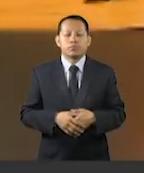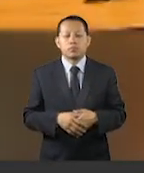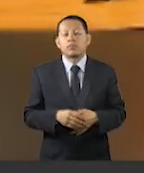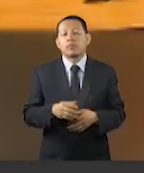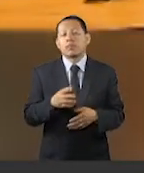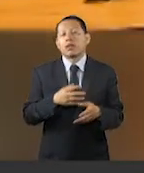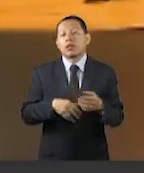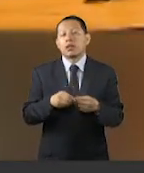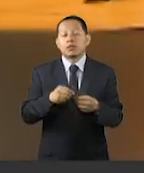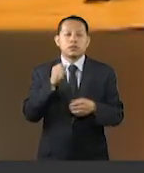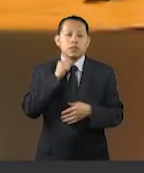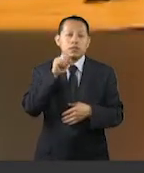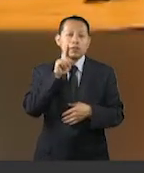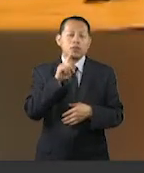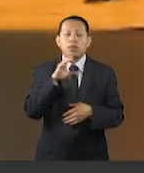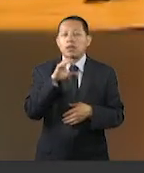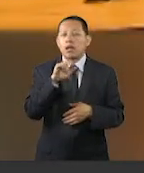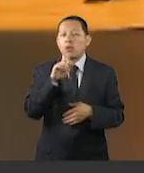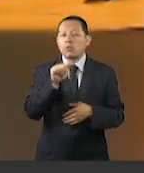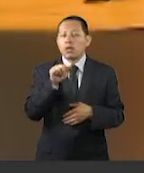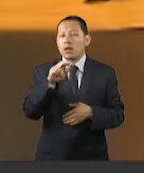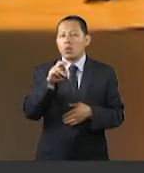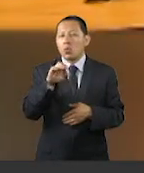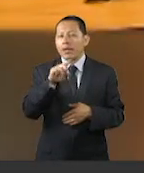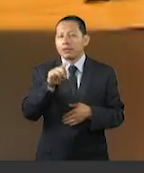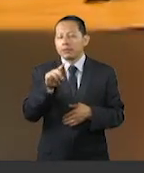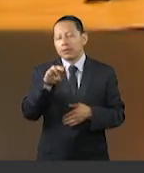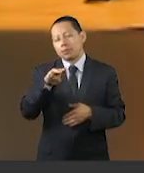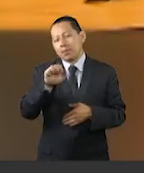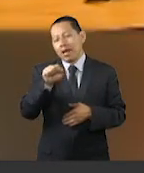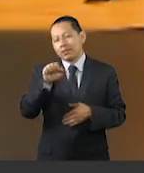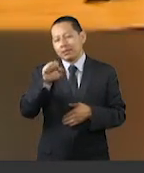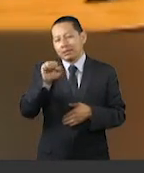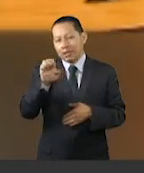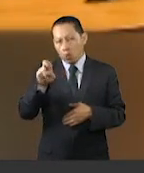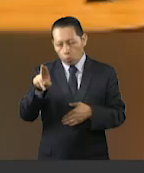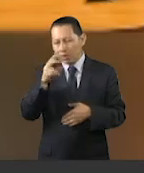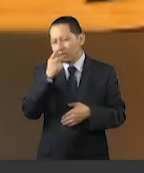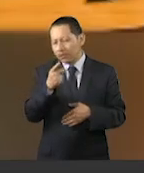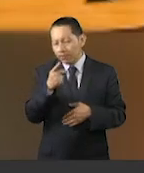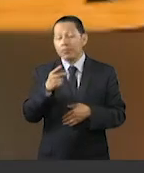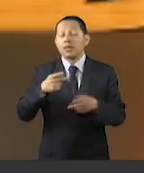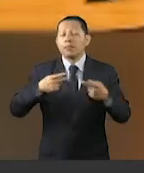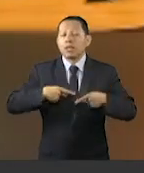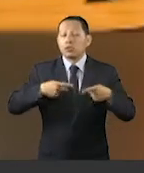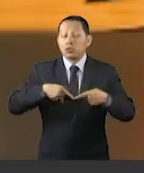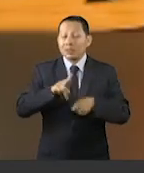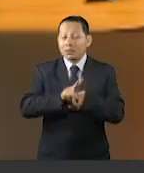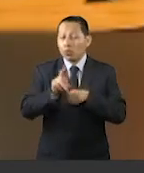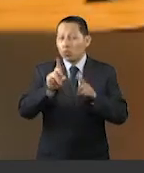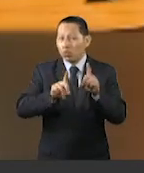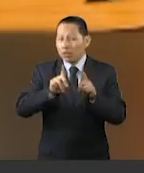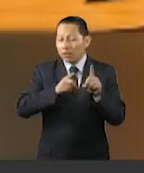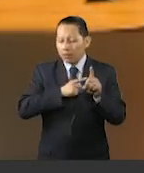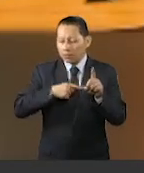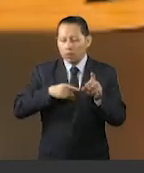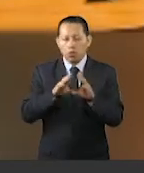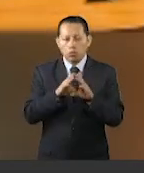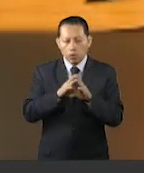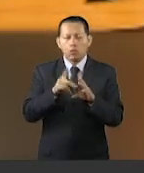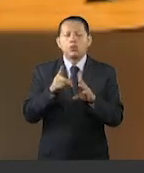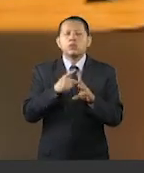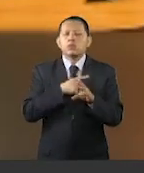En tanto, la senadora Claudia Ruiz Massieu afirmó que, ante las dudas de la ciudadanía venezolana, se debería transparentar los